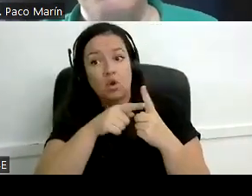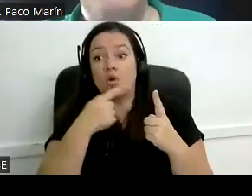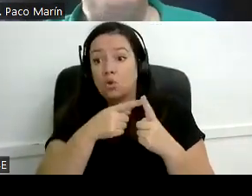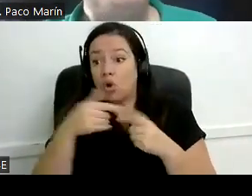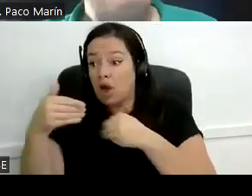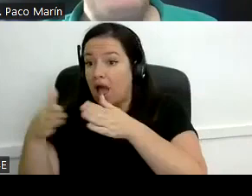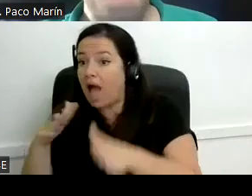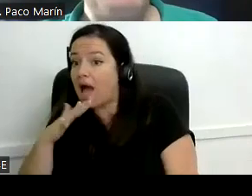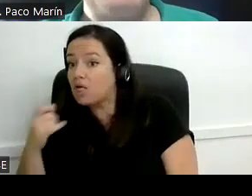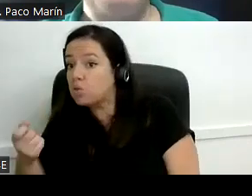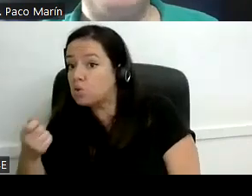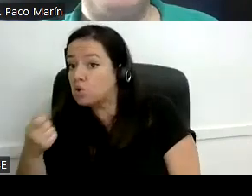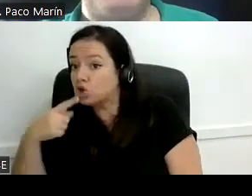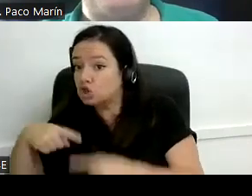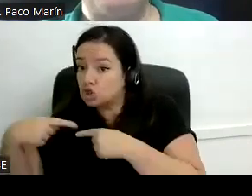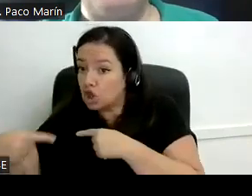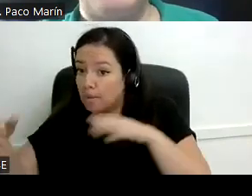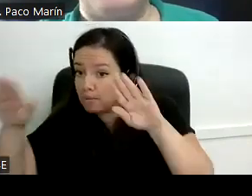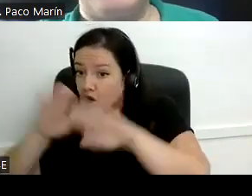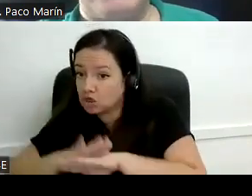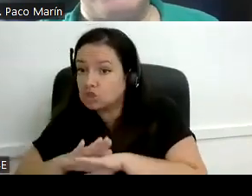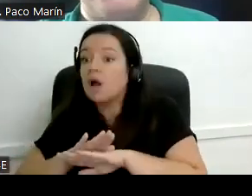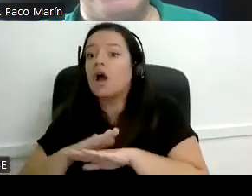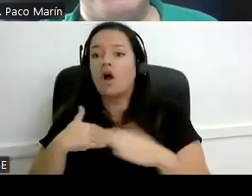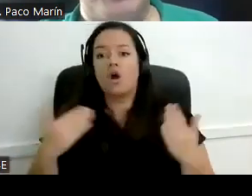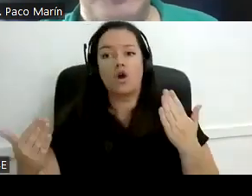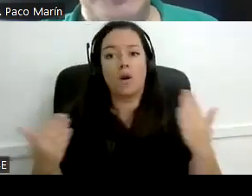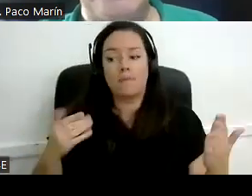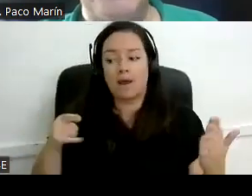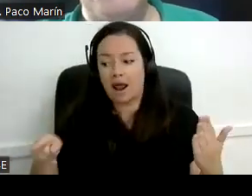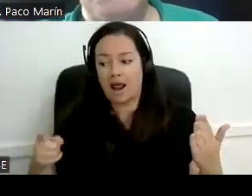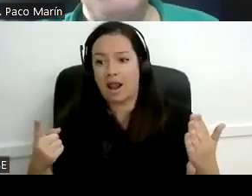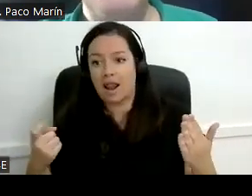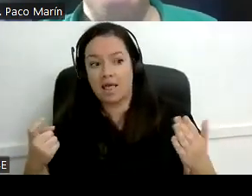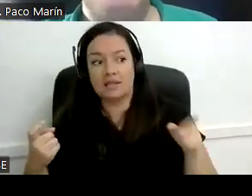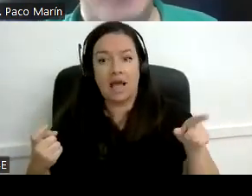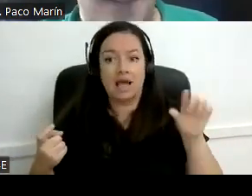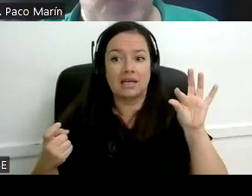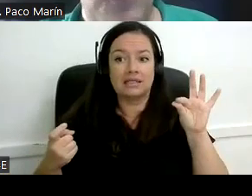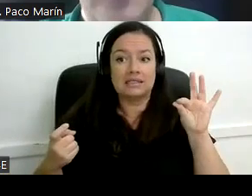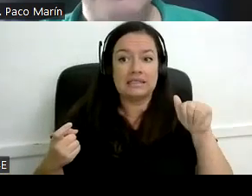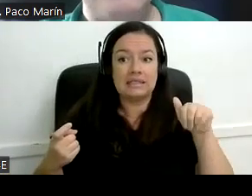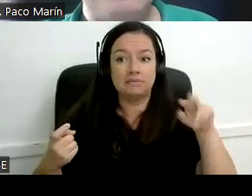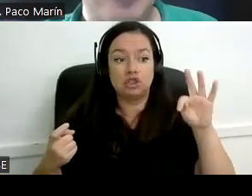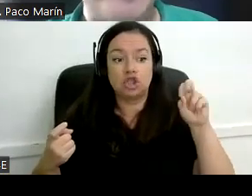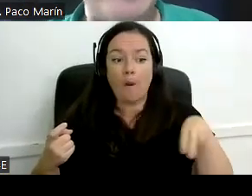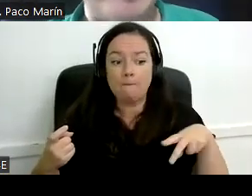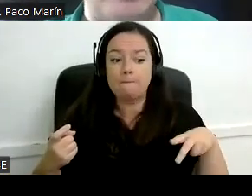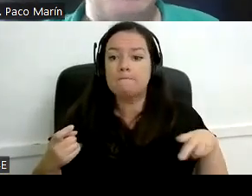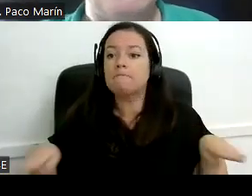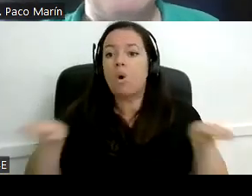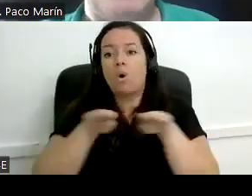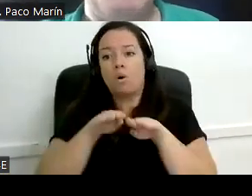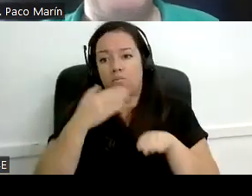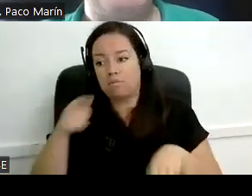noche, no va a haber ningún problema porque le vamos a calcular lo que necesita de síndrome para aquella persona, teniendo en cuenta que ya está